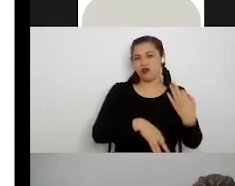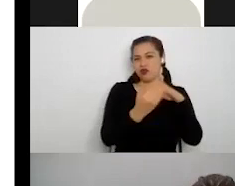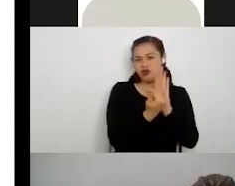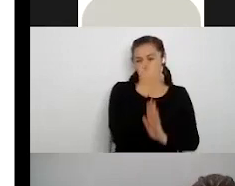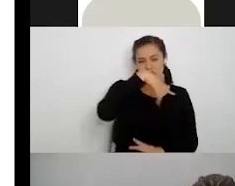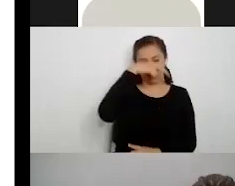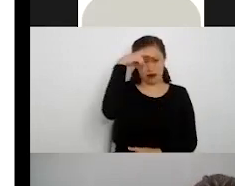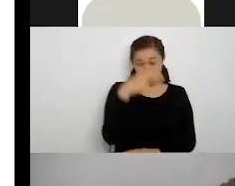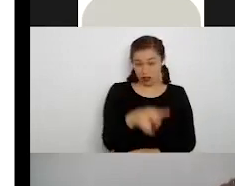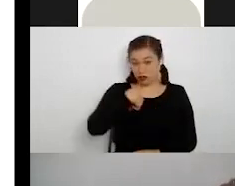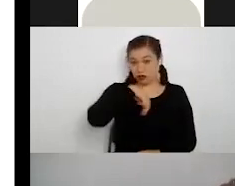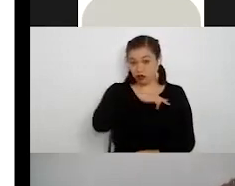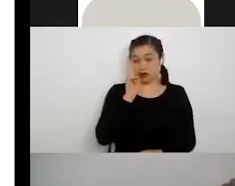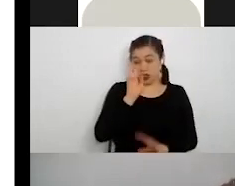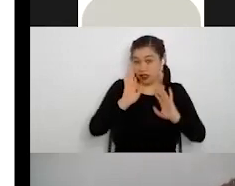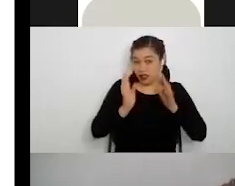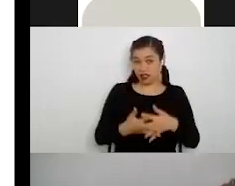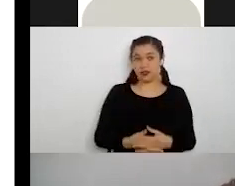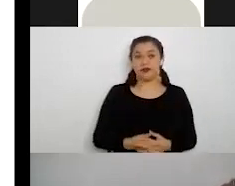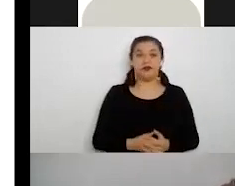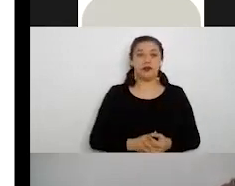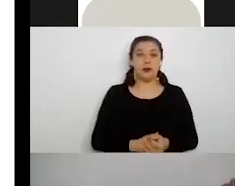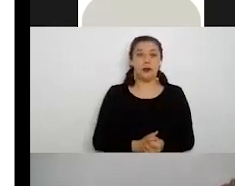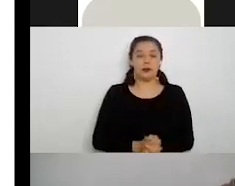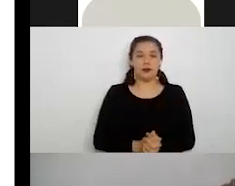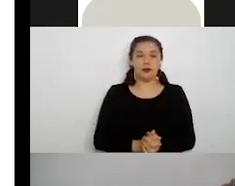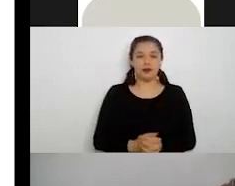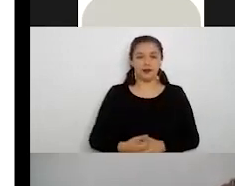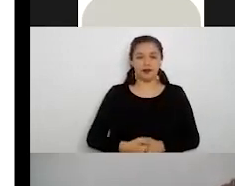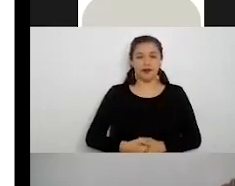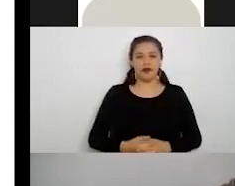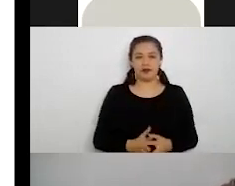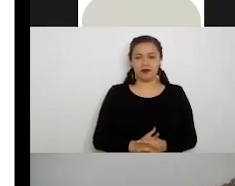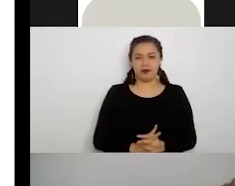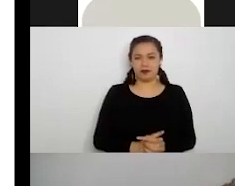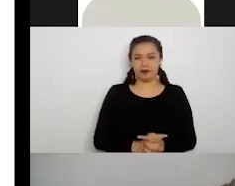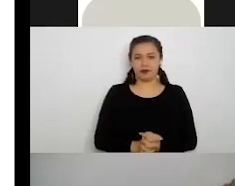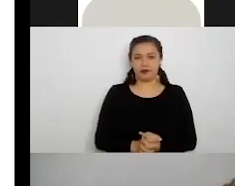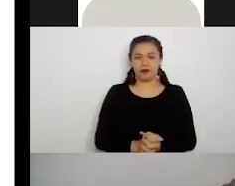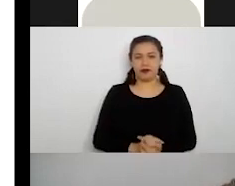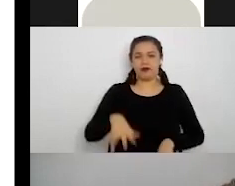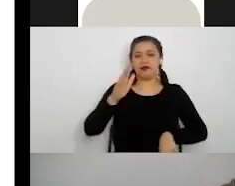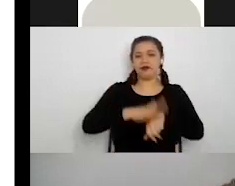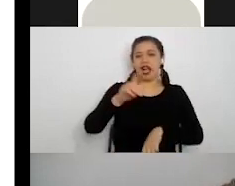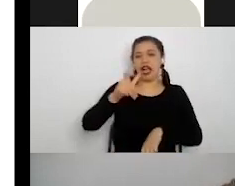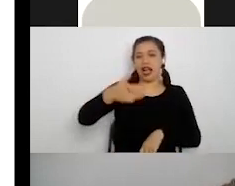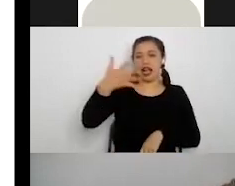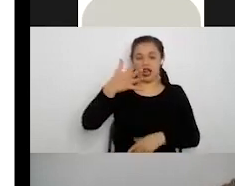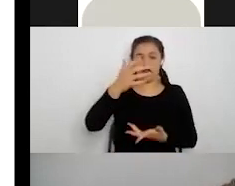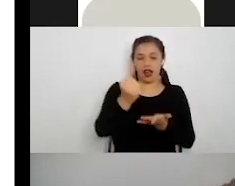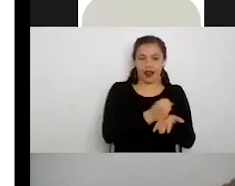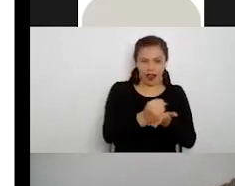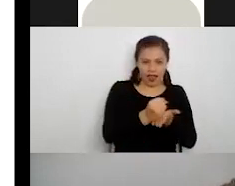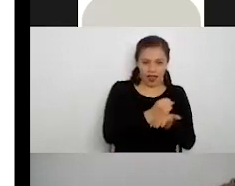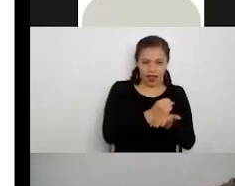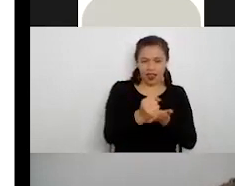México mismo lo vamos a ver. Esto hace que exista más caro el crédito. Hay países